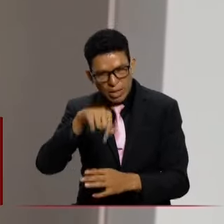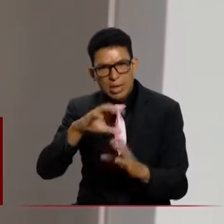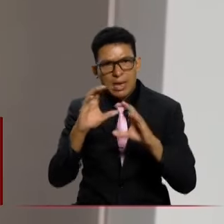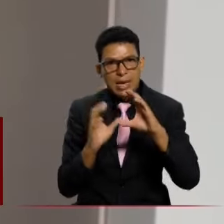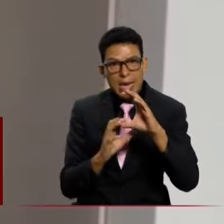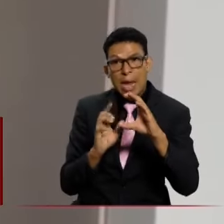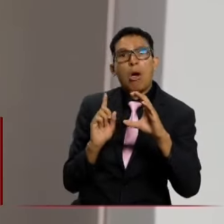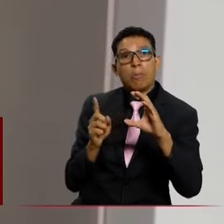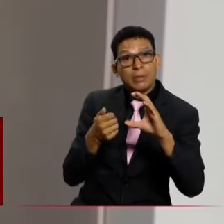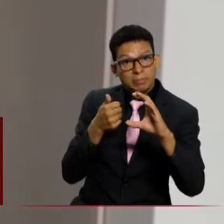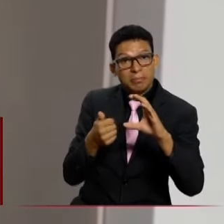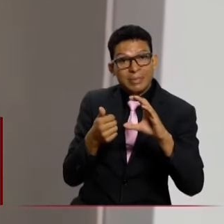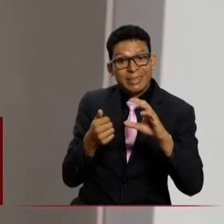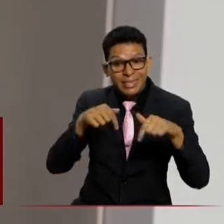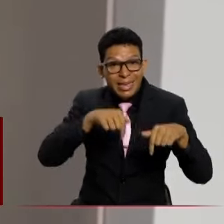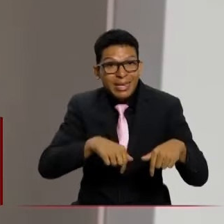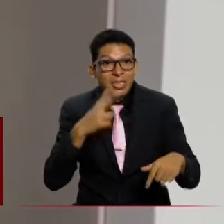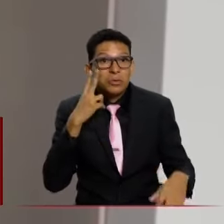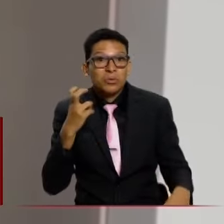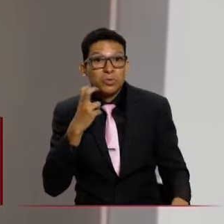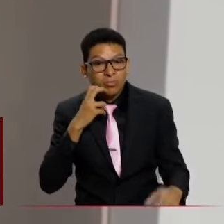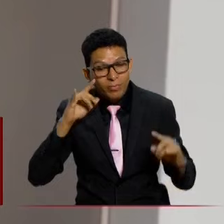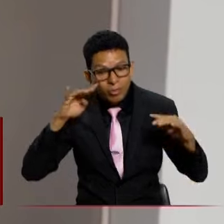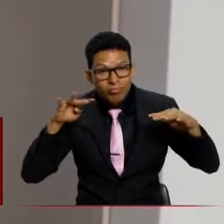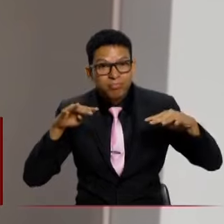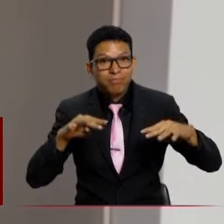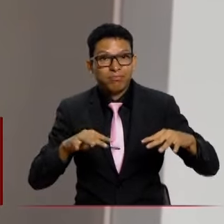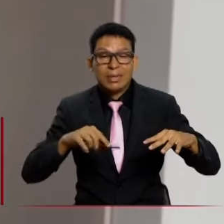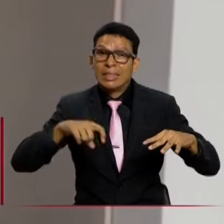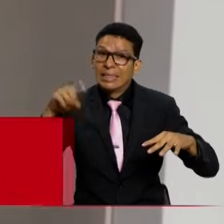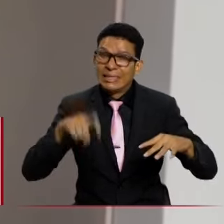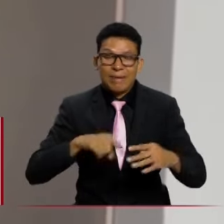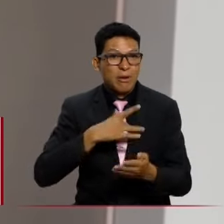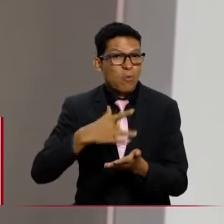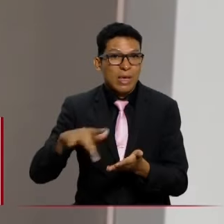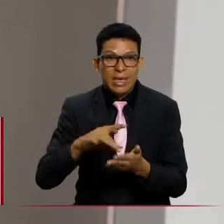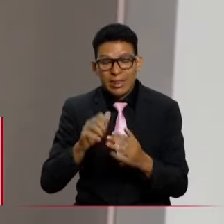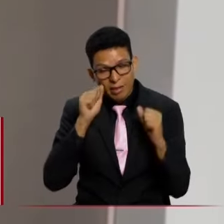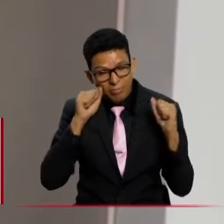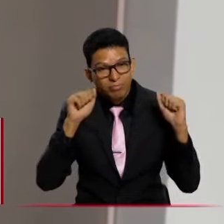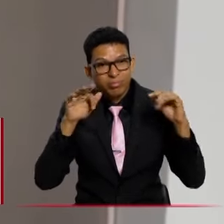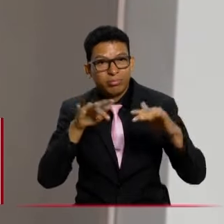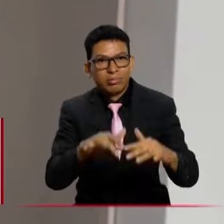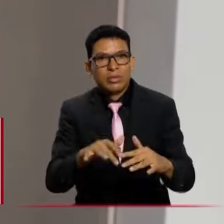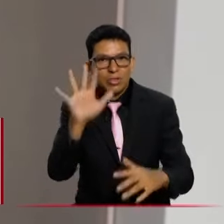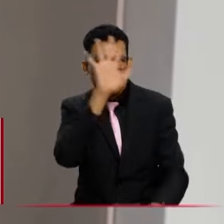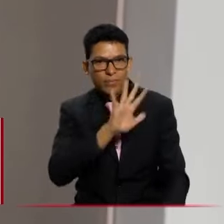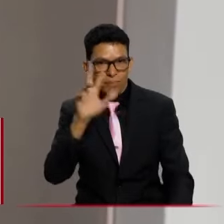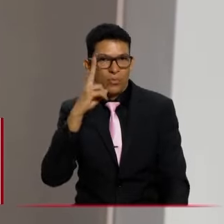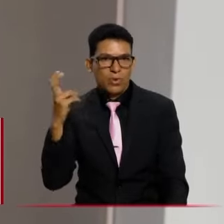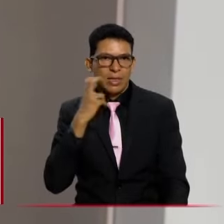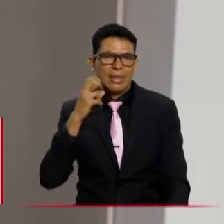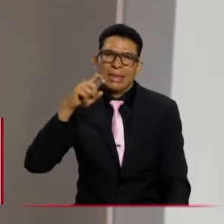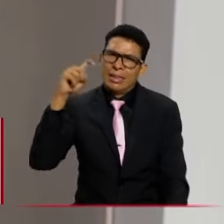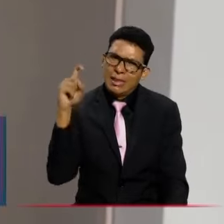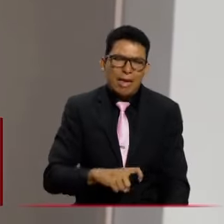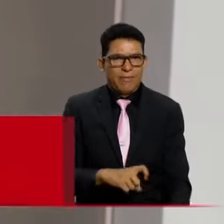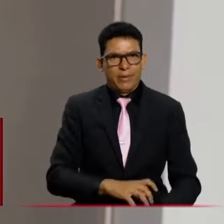Cauca, es urgente esta mirada, esta atención, esta presencia en el departamento del Chocó,